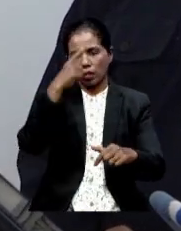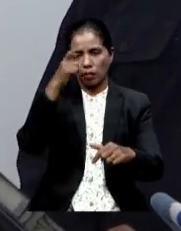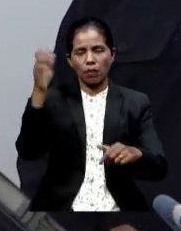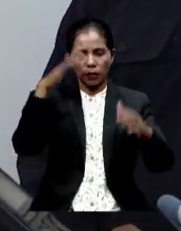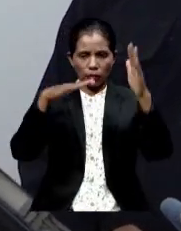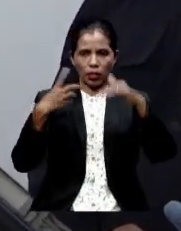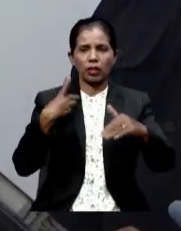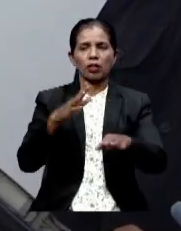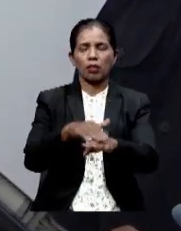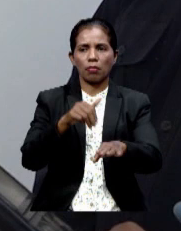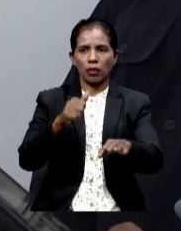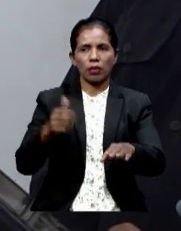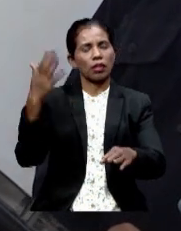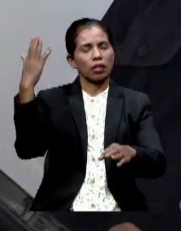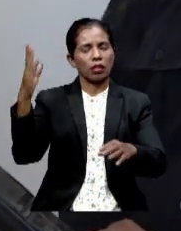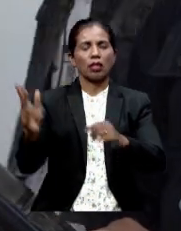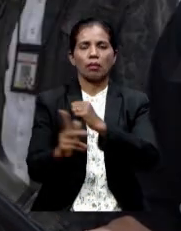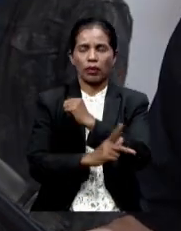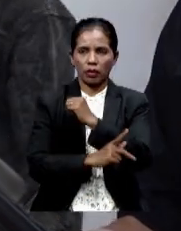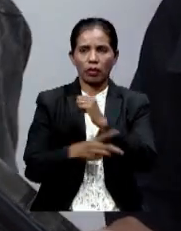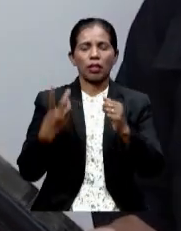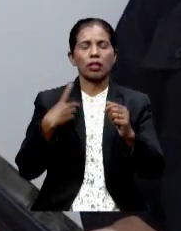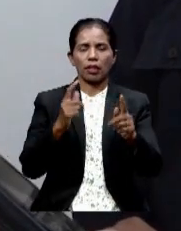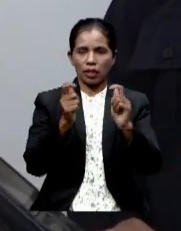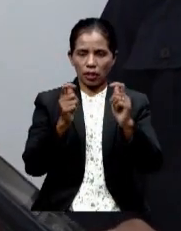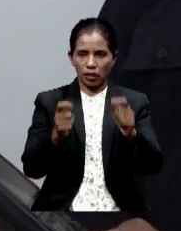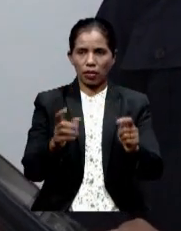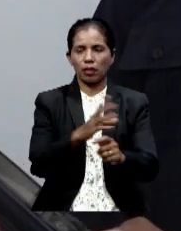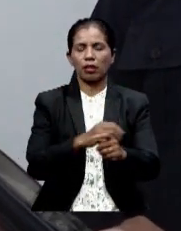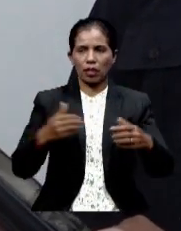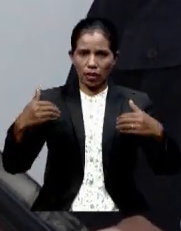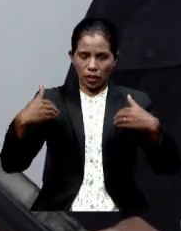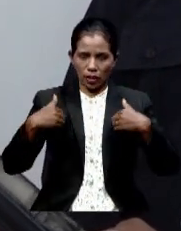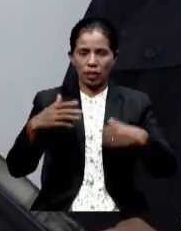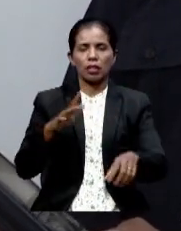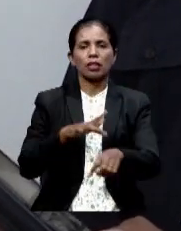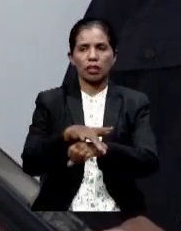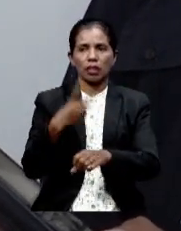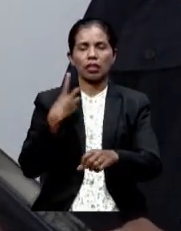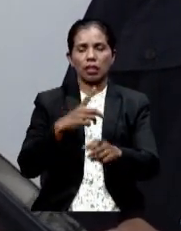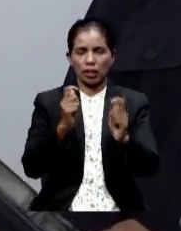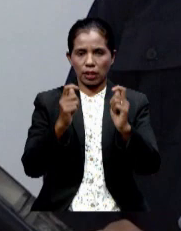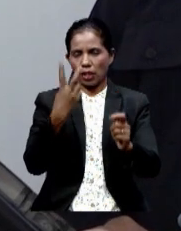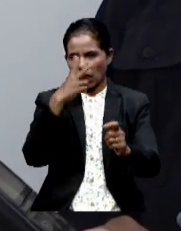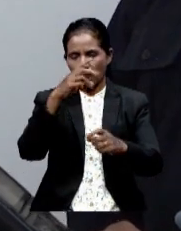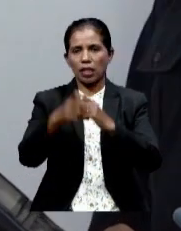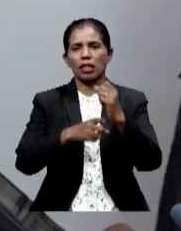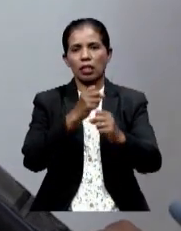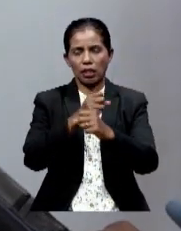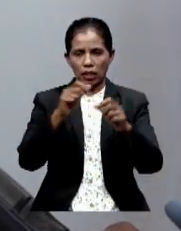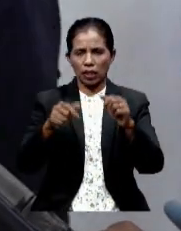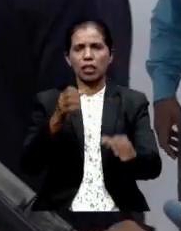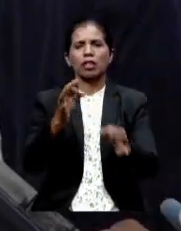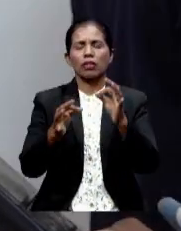halo recrutamento ia Portugal ita Koko ona tu hakazang atu ihe bel rekrutamentu ne sedu, ita koko tok hare tinan ida ne, karik